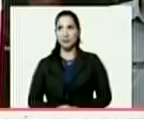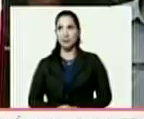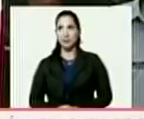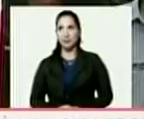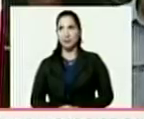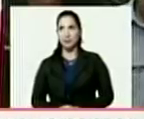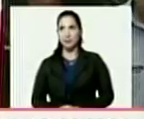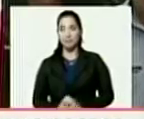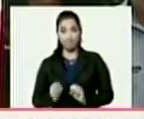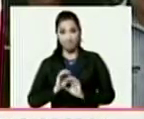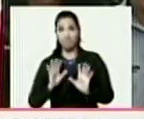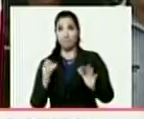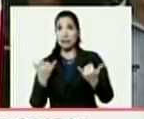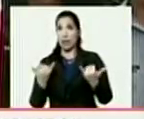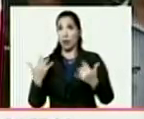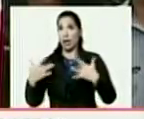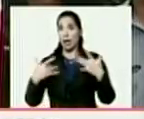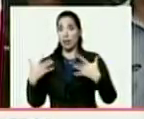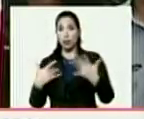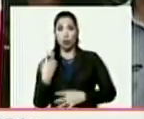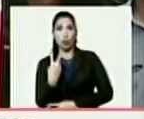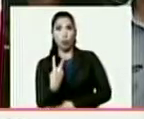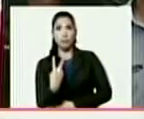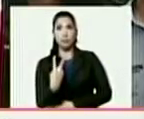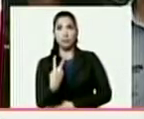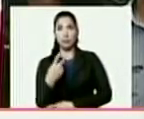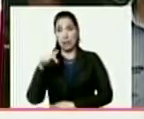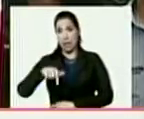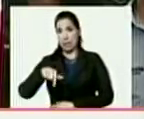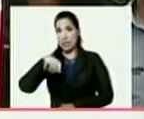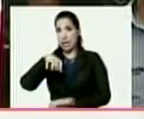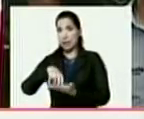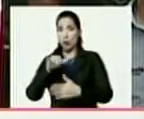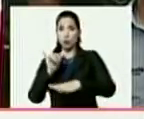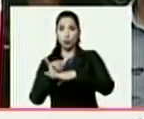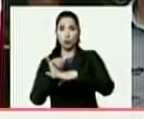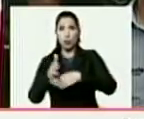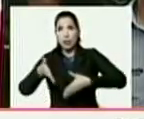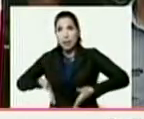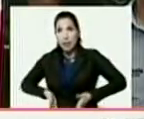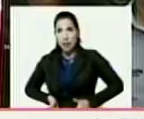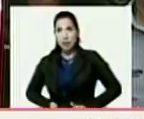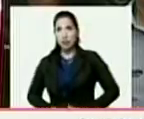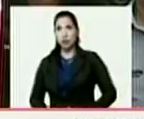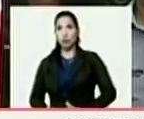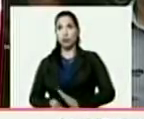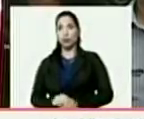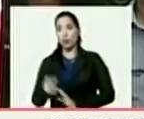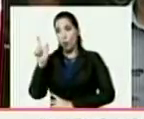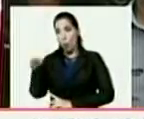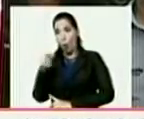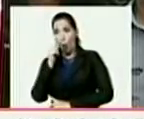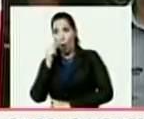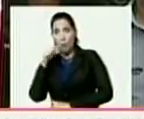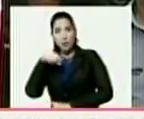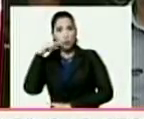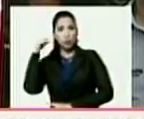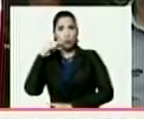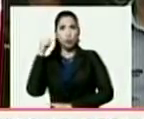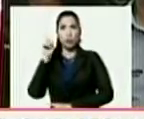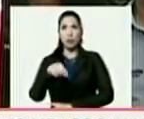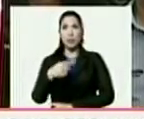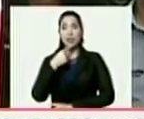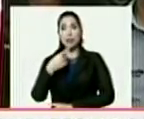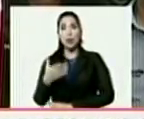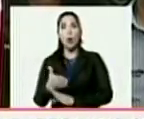ahora tenemos ahora los actos todos los actos aquí en sucre el natalicio de sucre y además no lo dije al principio